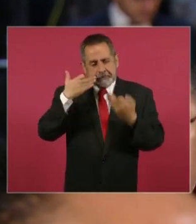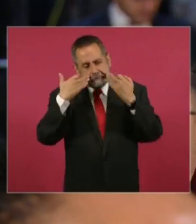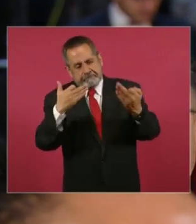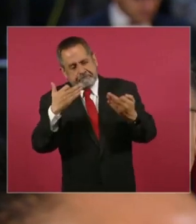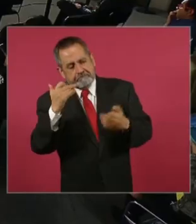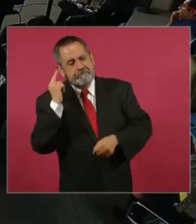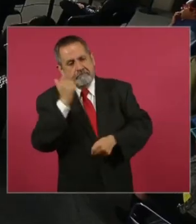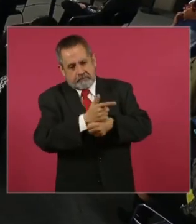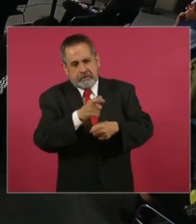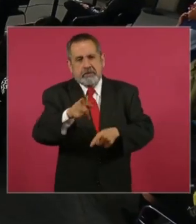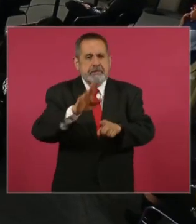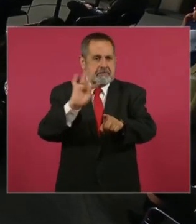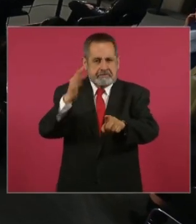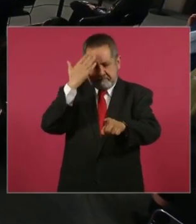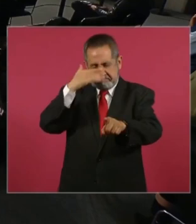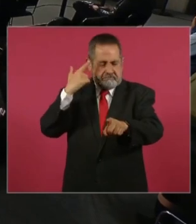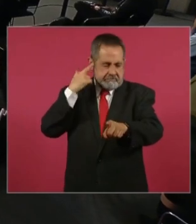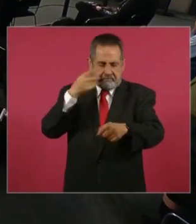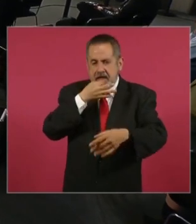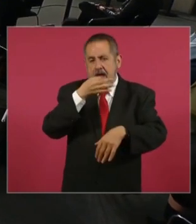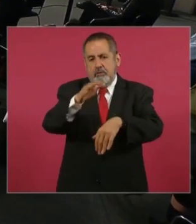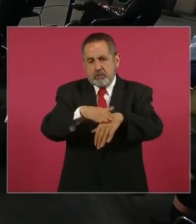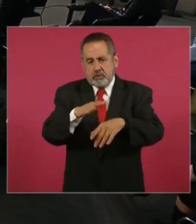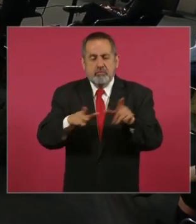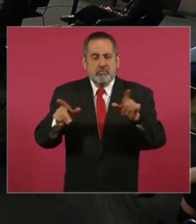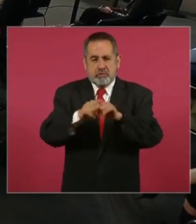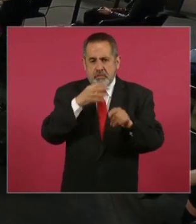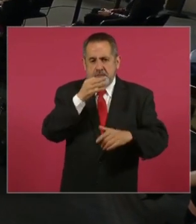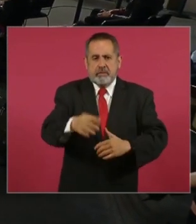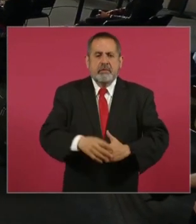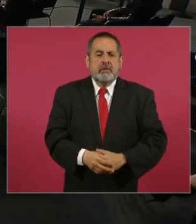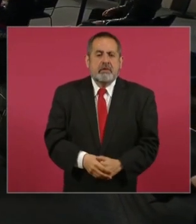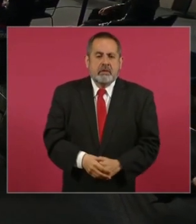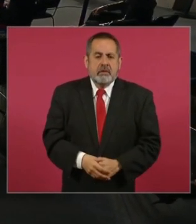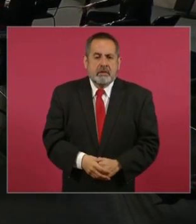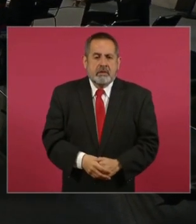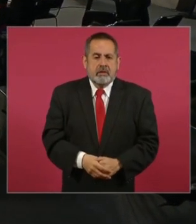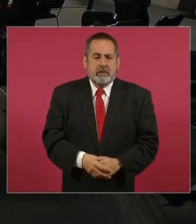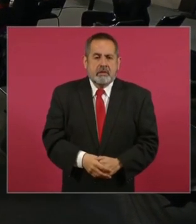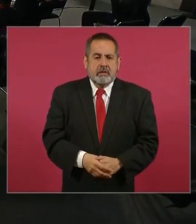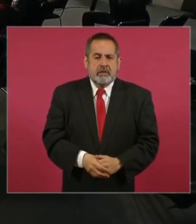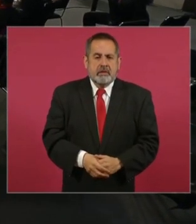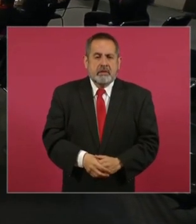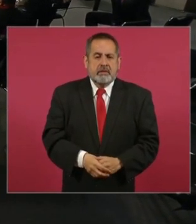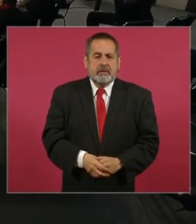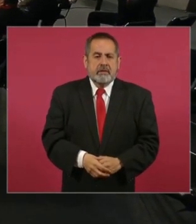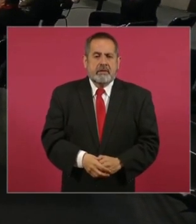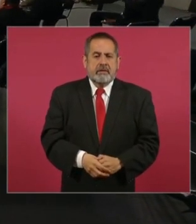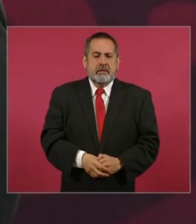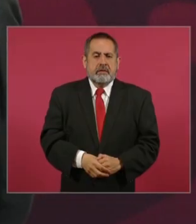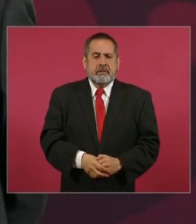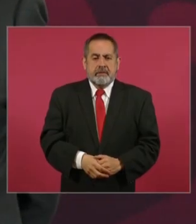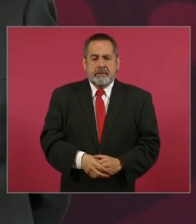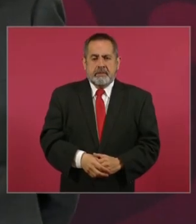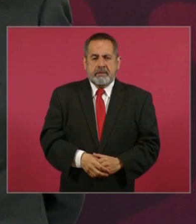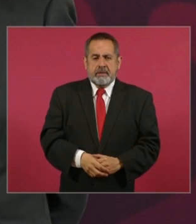y usted lo debe de tener presente, señor presidente. Es todo de mi parte. Miren, no puedo